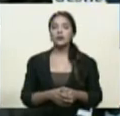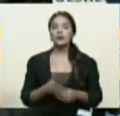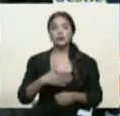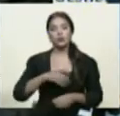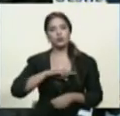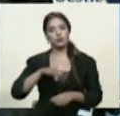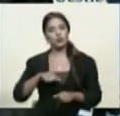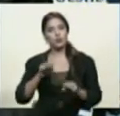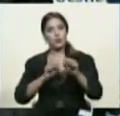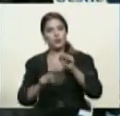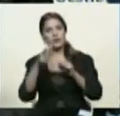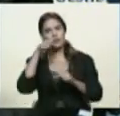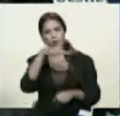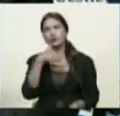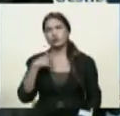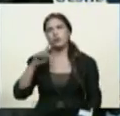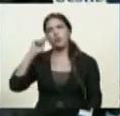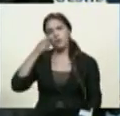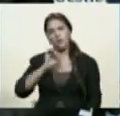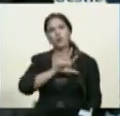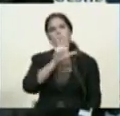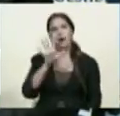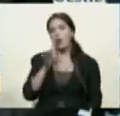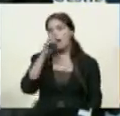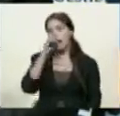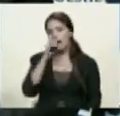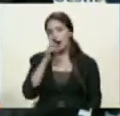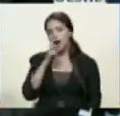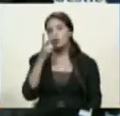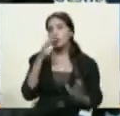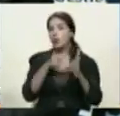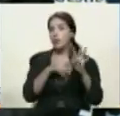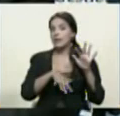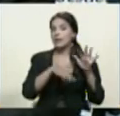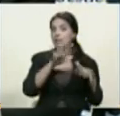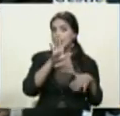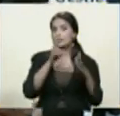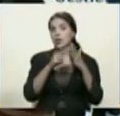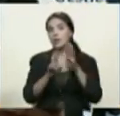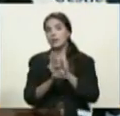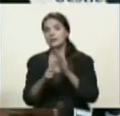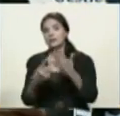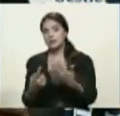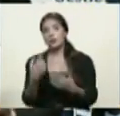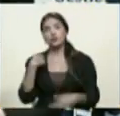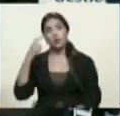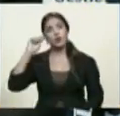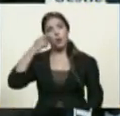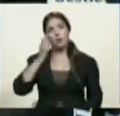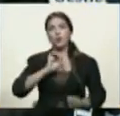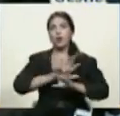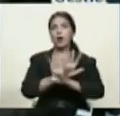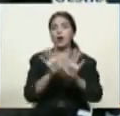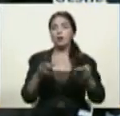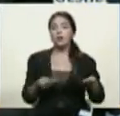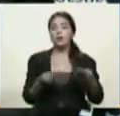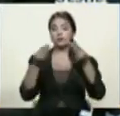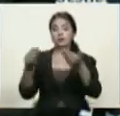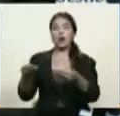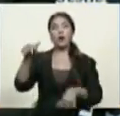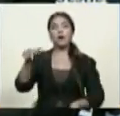lo recuerdo muy claramente entre los años 2015 2016 fueron entregados a este ministerio